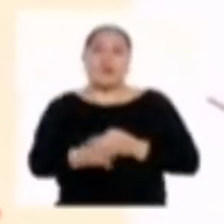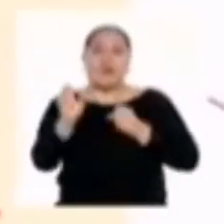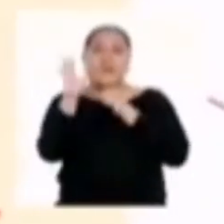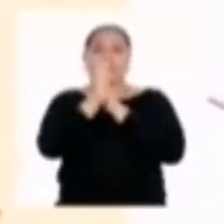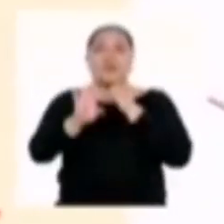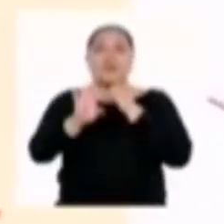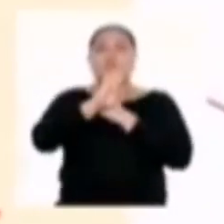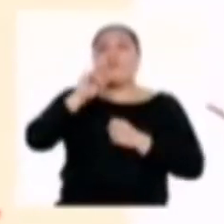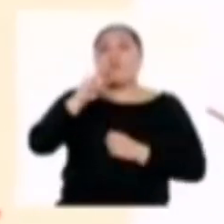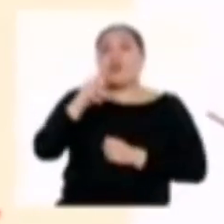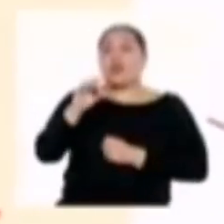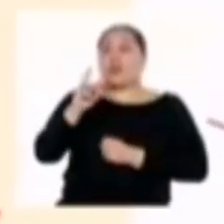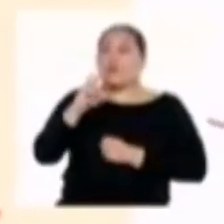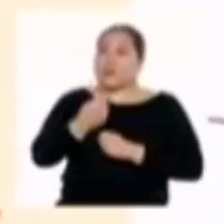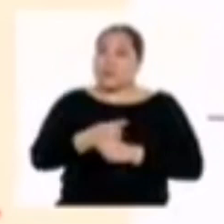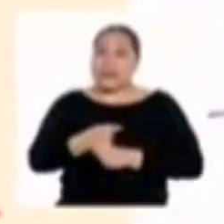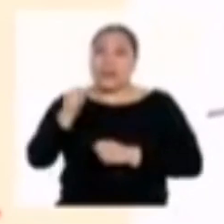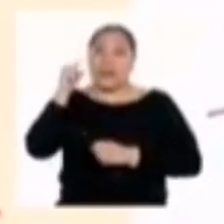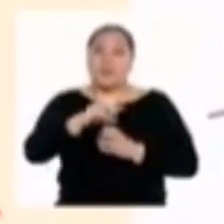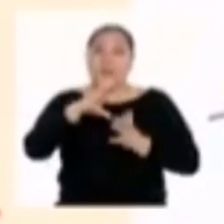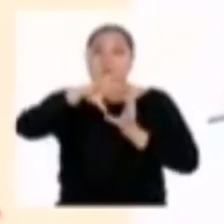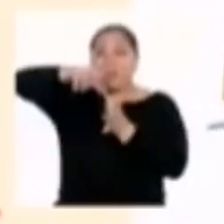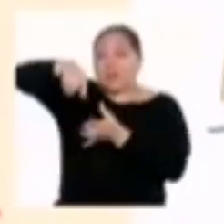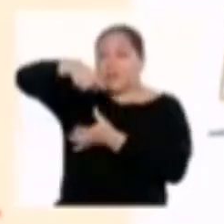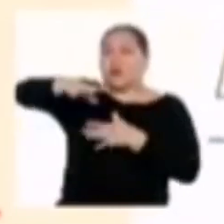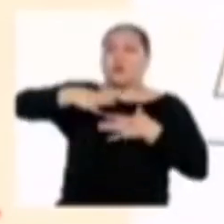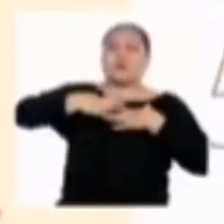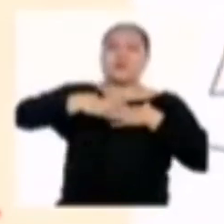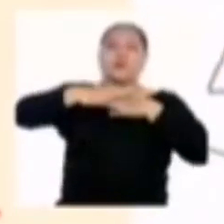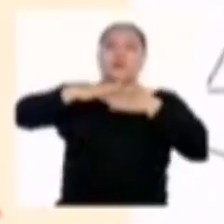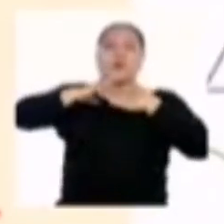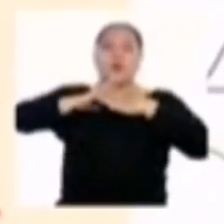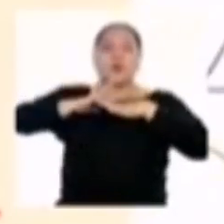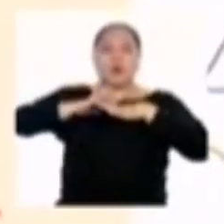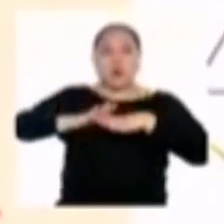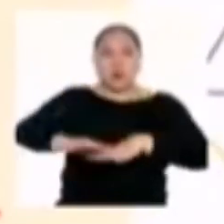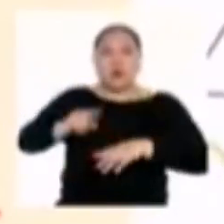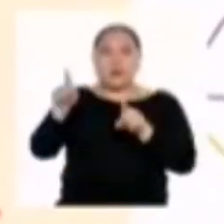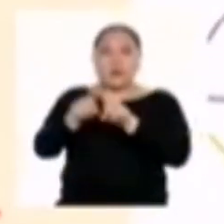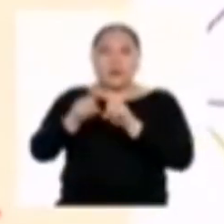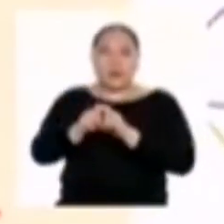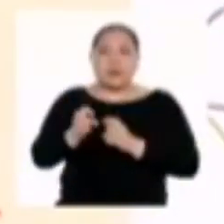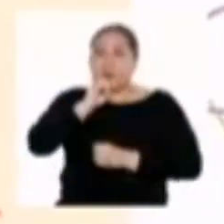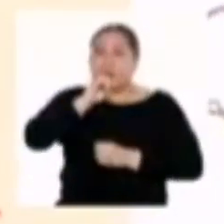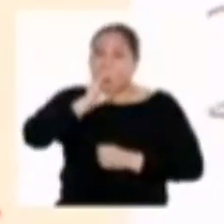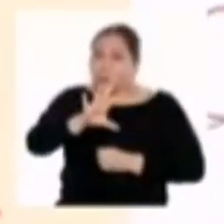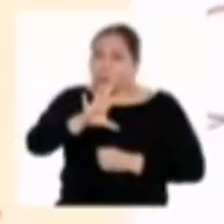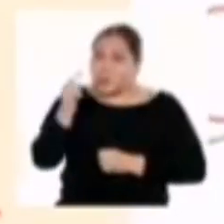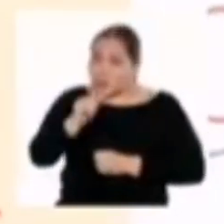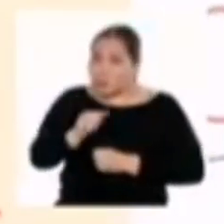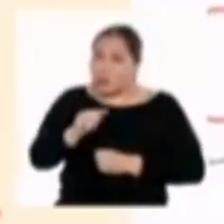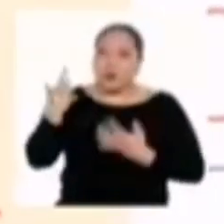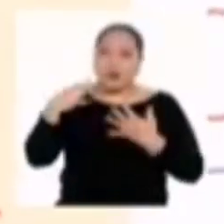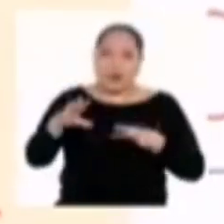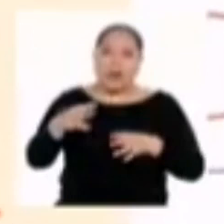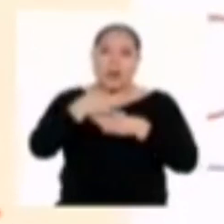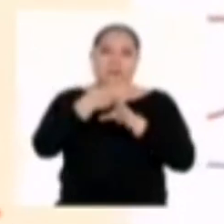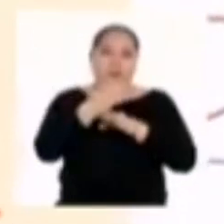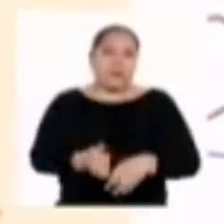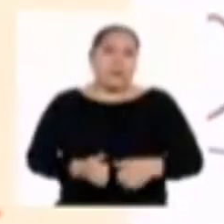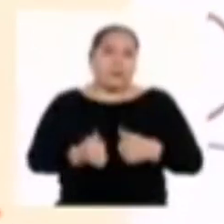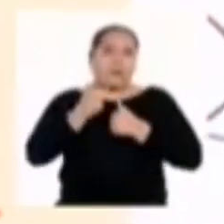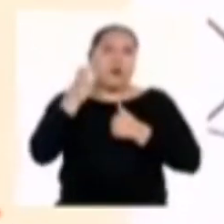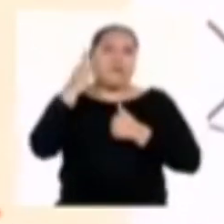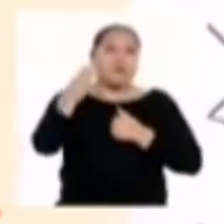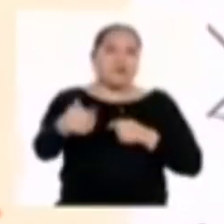efectiva protección de la biodiversidad. Nuestro planeta se está dando un respiro y a la vez nos está dejando el claro mensaje de que la forma en la que vivimos